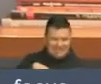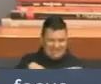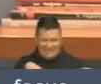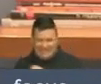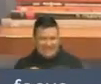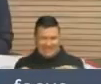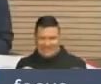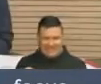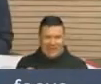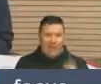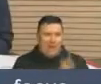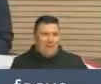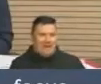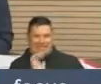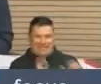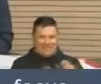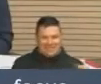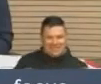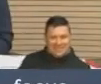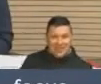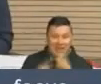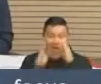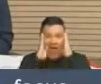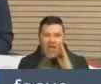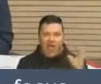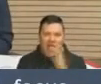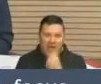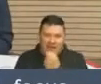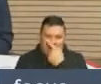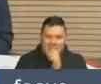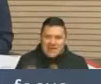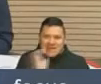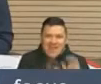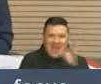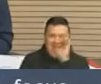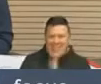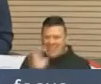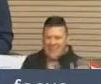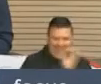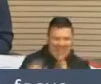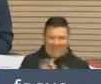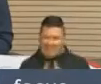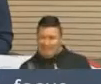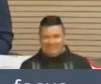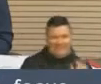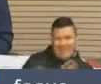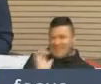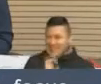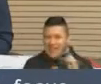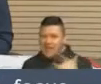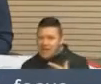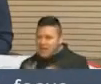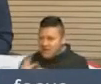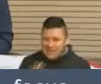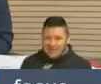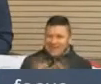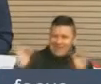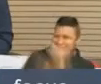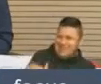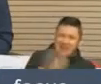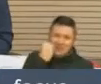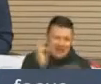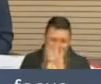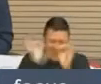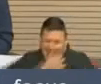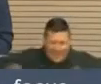puntas. Parece imparable el COVID. Atención, que Colombia se está defendiendo por todas las puntas también. Con solidaridad, con unión. No hay abrazos, no hay